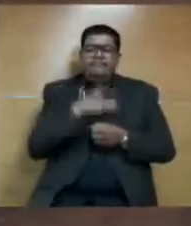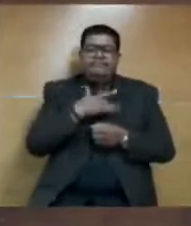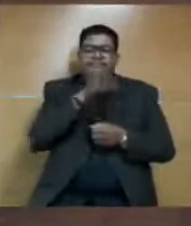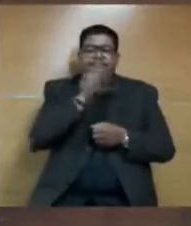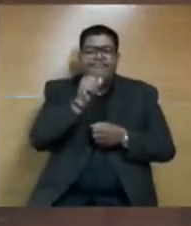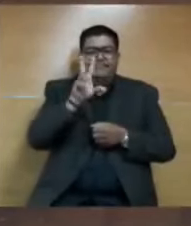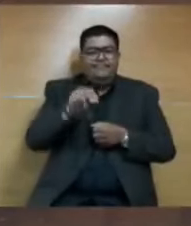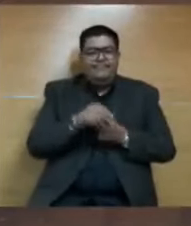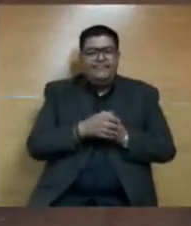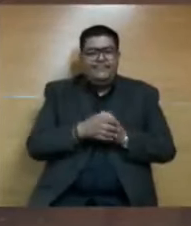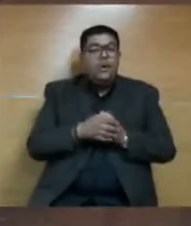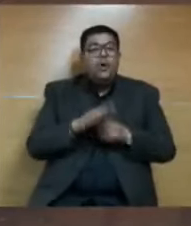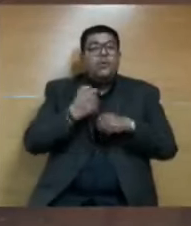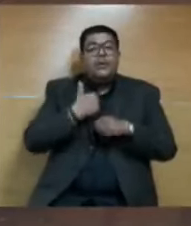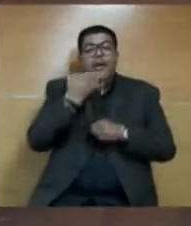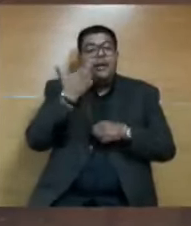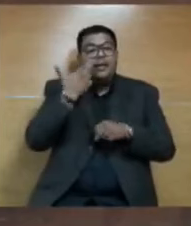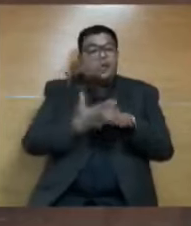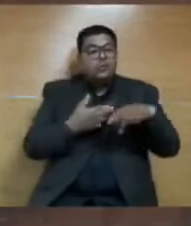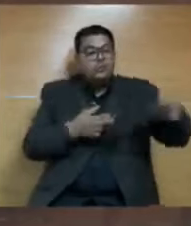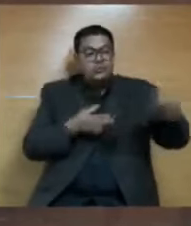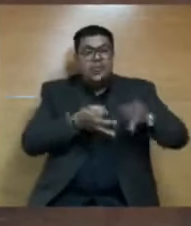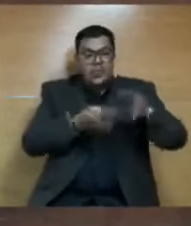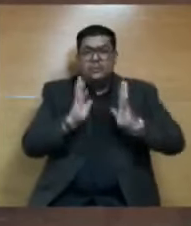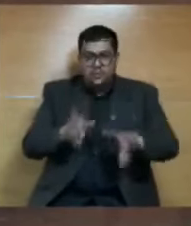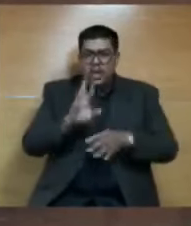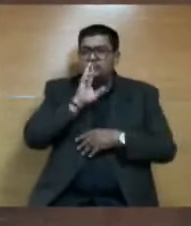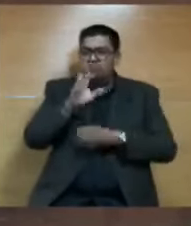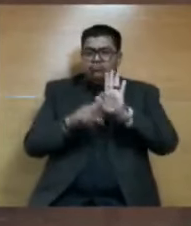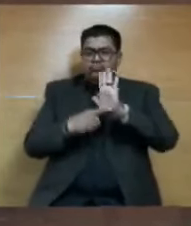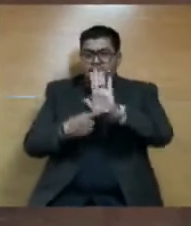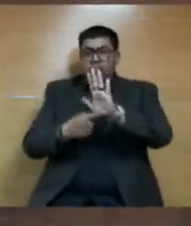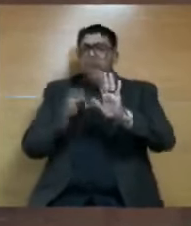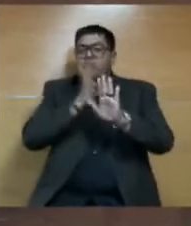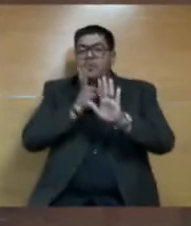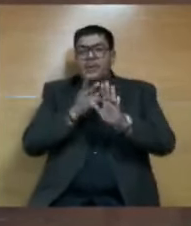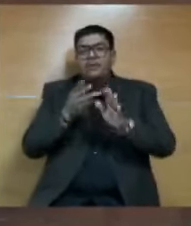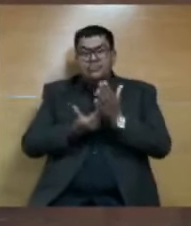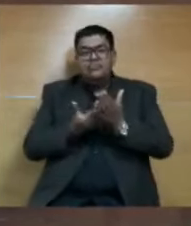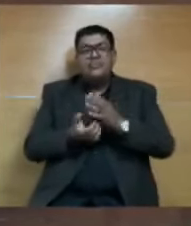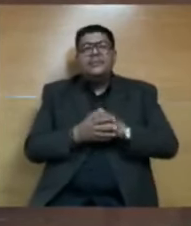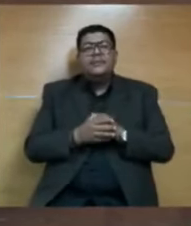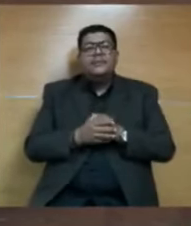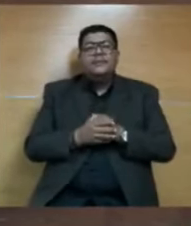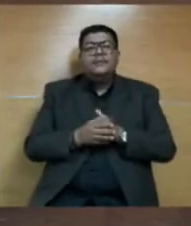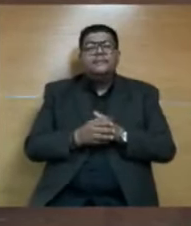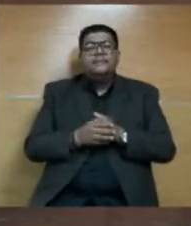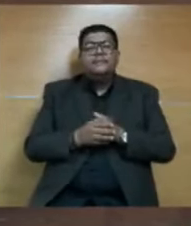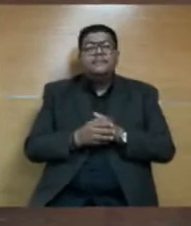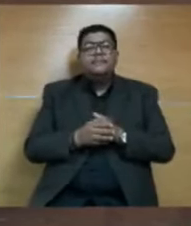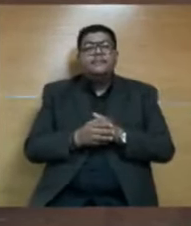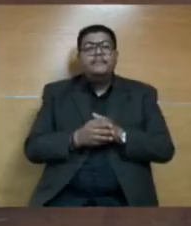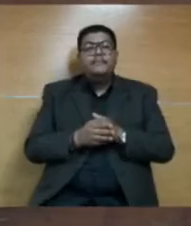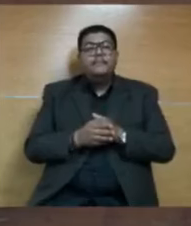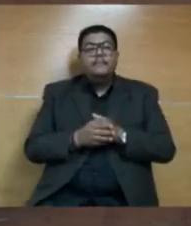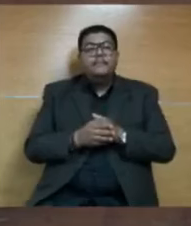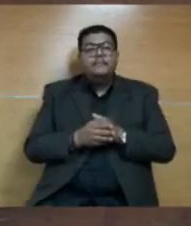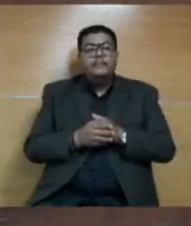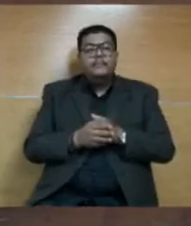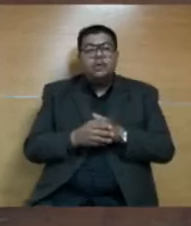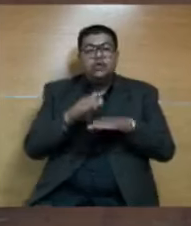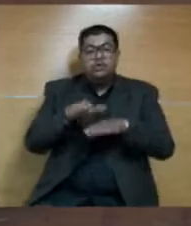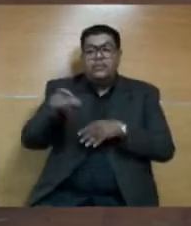infundado, toda vez que la responsable sí dio respuesta a dicho agravio como se detalla en la consulta. Por lo que ve a